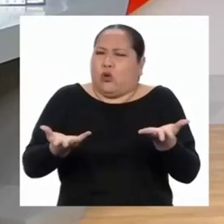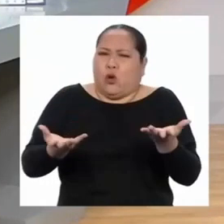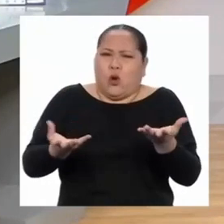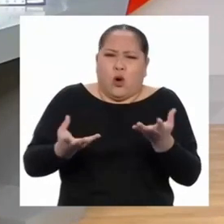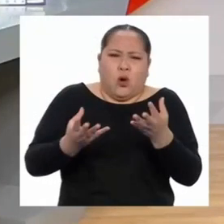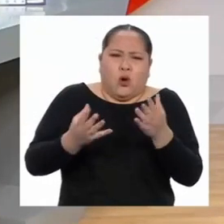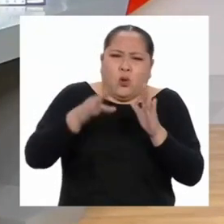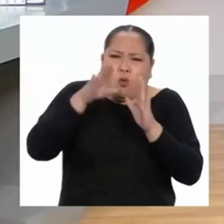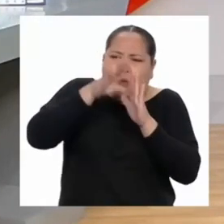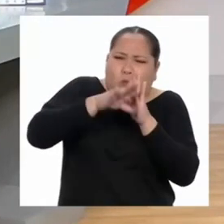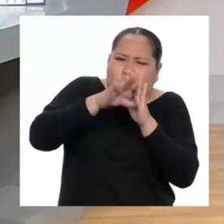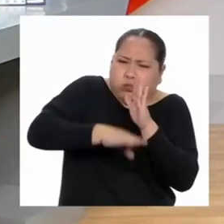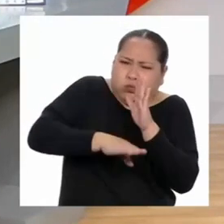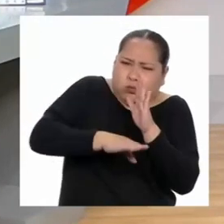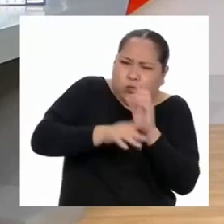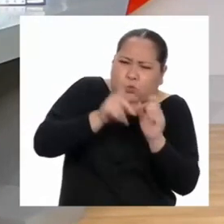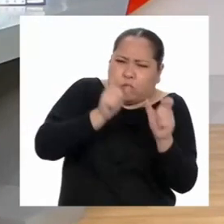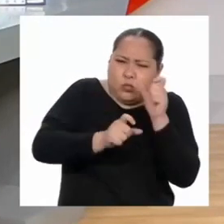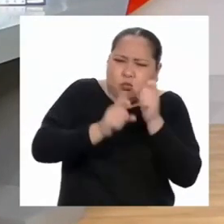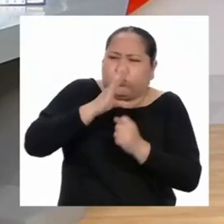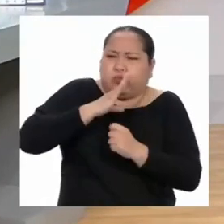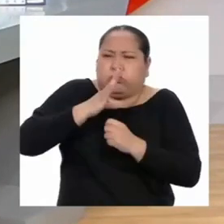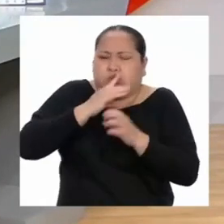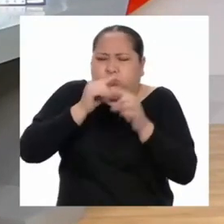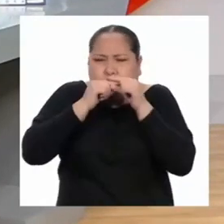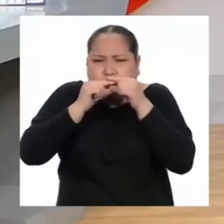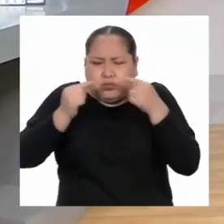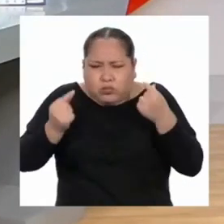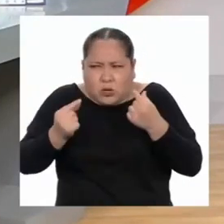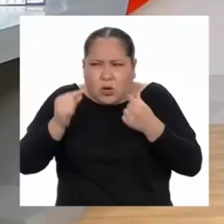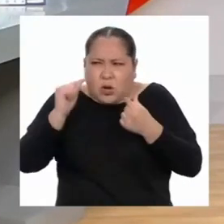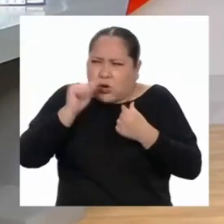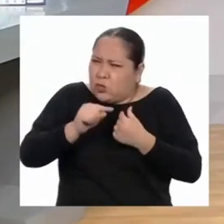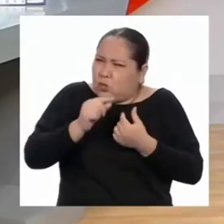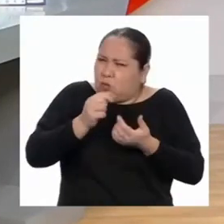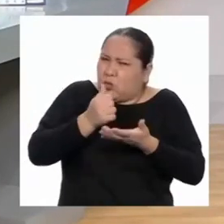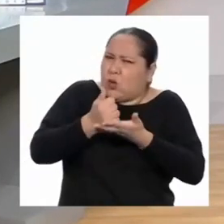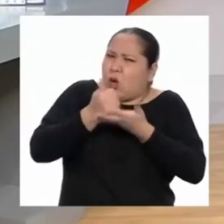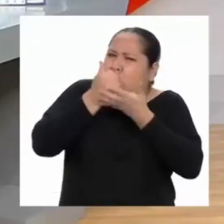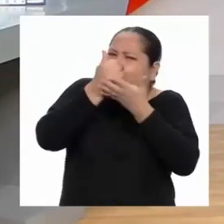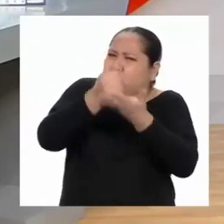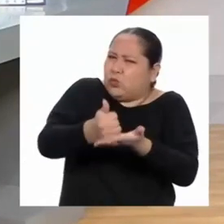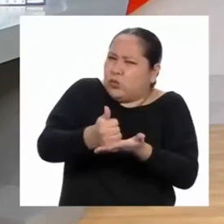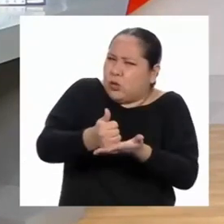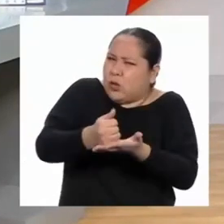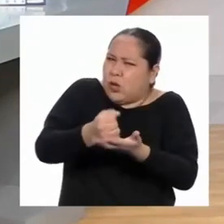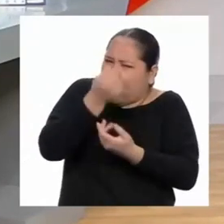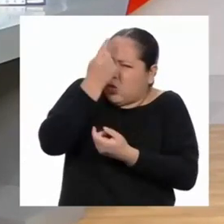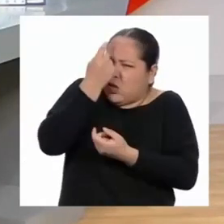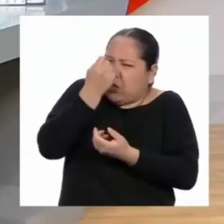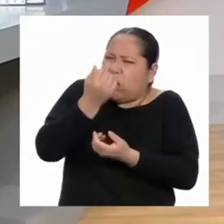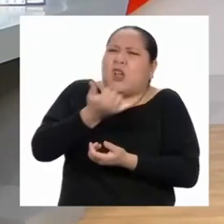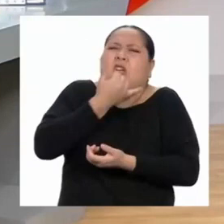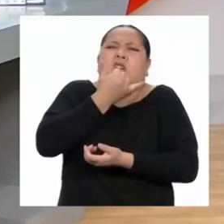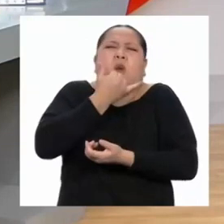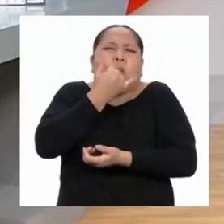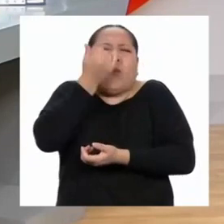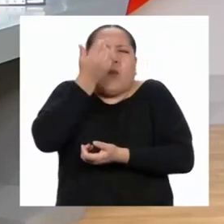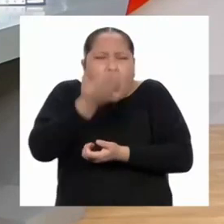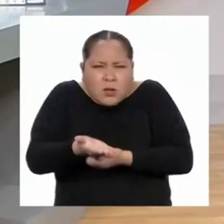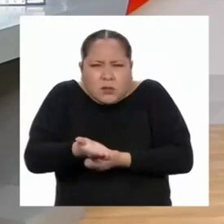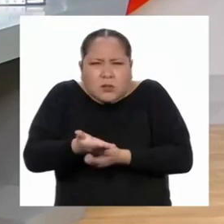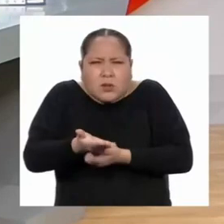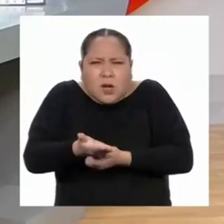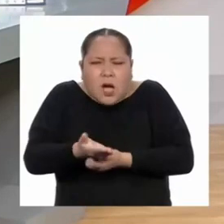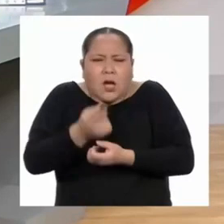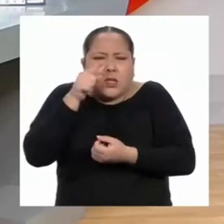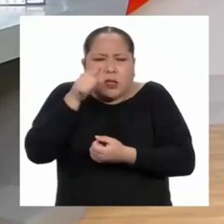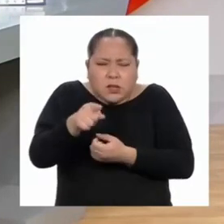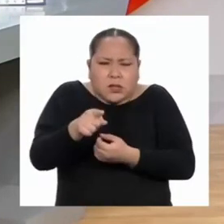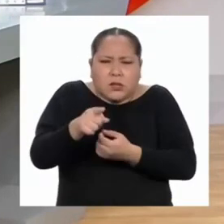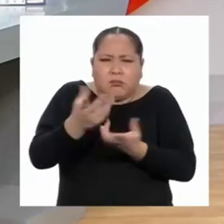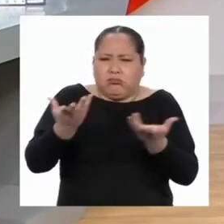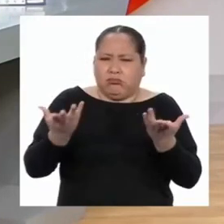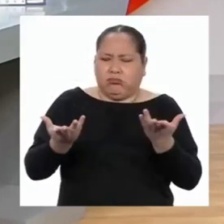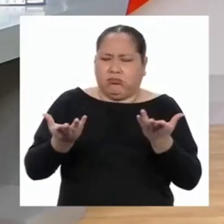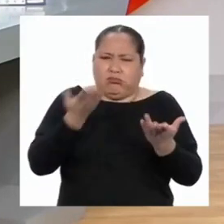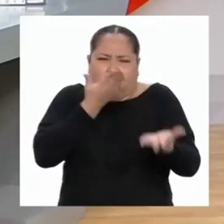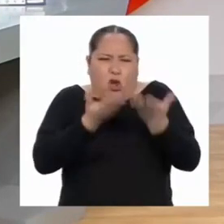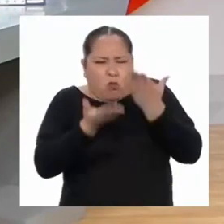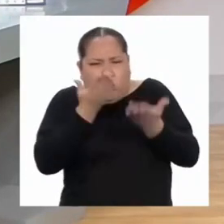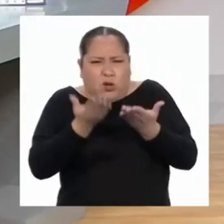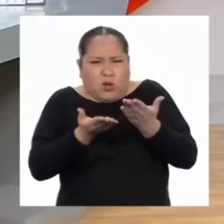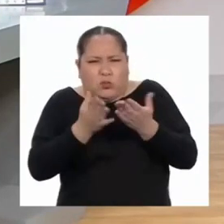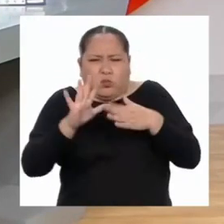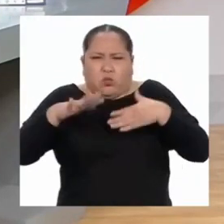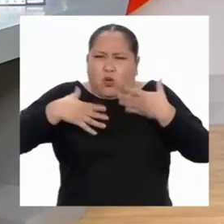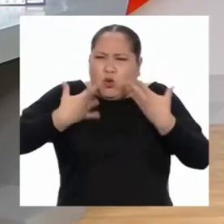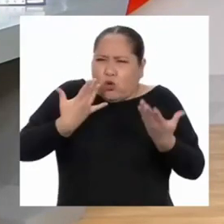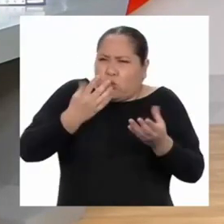menos quechohablantes que antes puede ayudarnos a entender mejor qué es lo que está pasando y así, capaz,